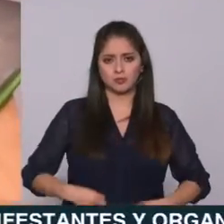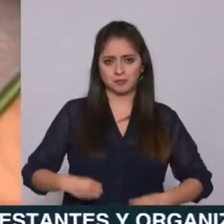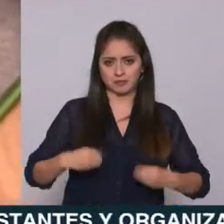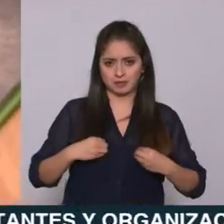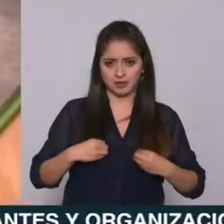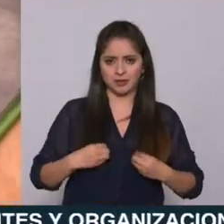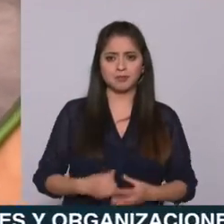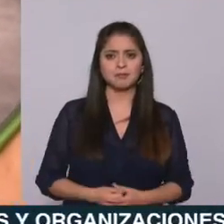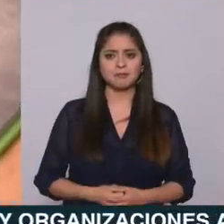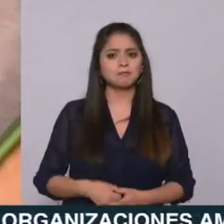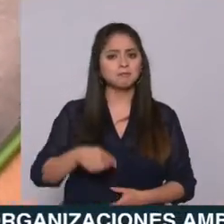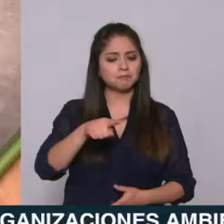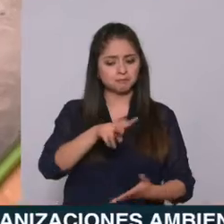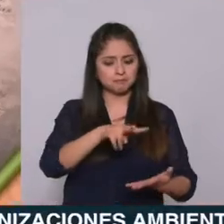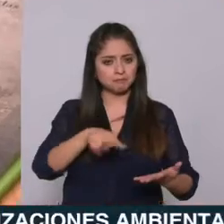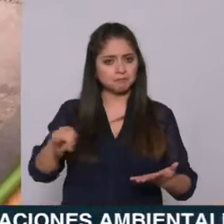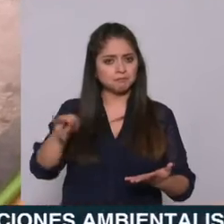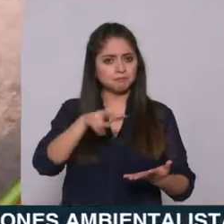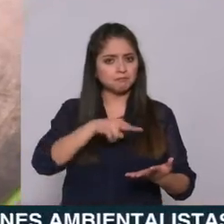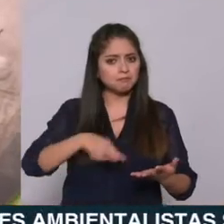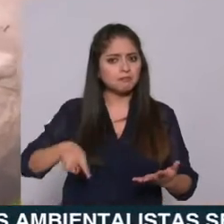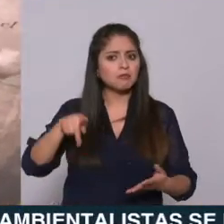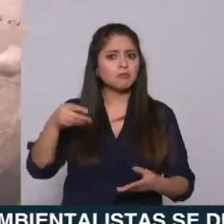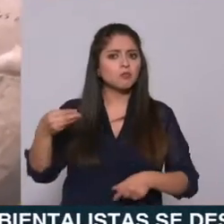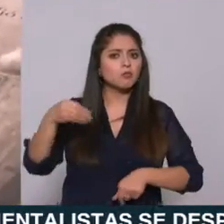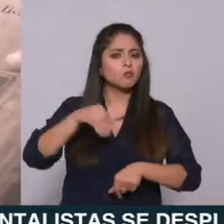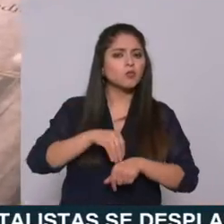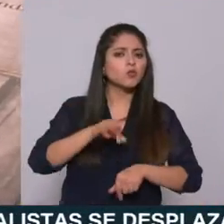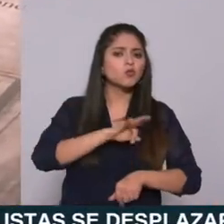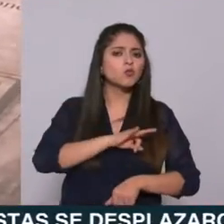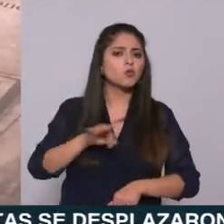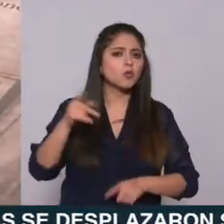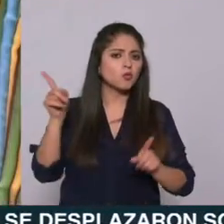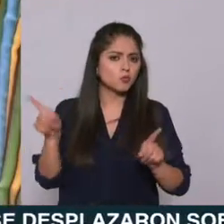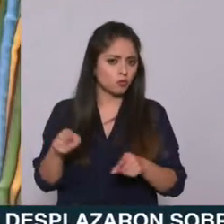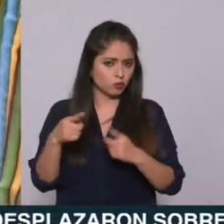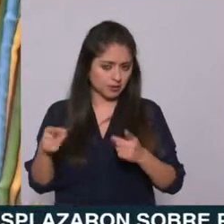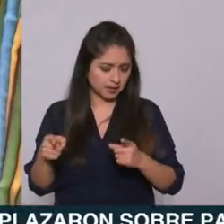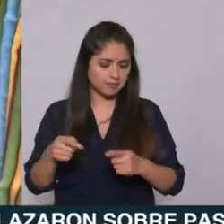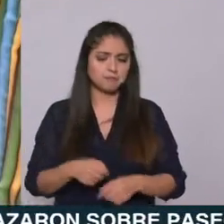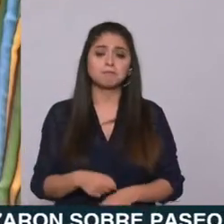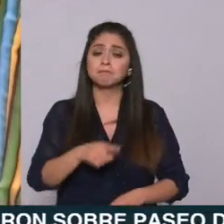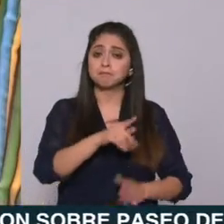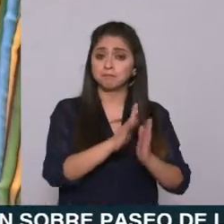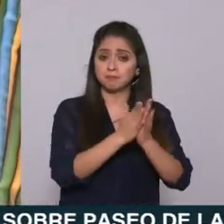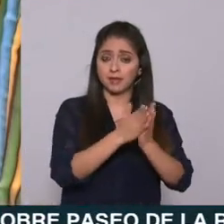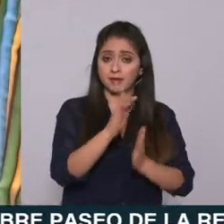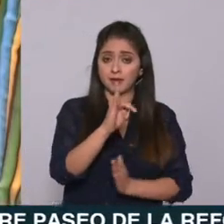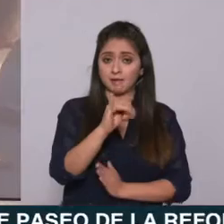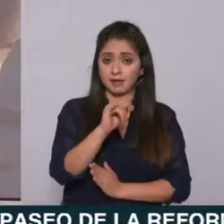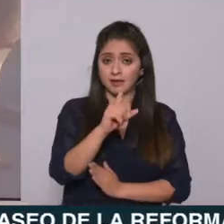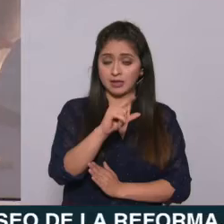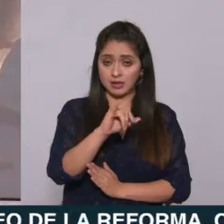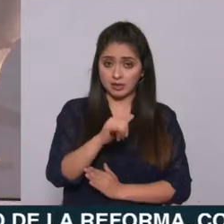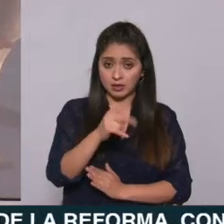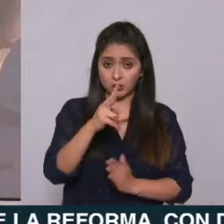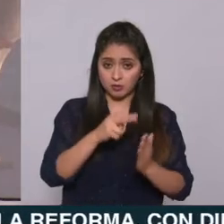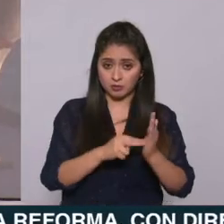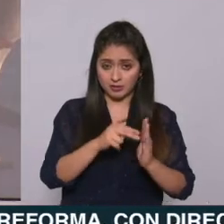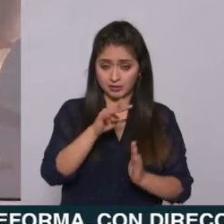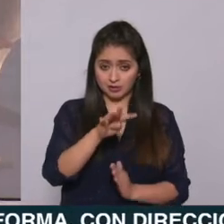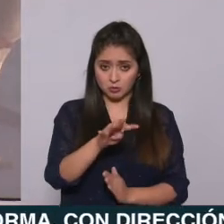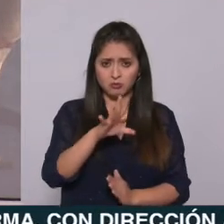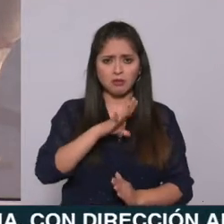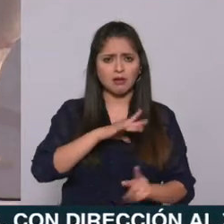completamente interactivo y cuenta con la opción de música. Volviendo al tema de los libros, en la FIL Infantil 2019 podemos